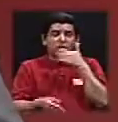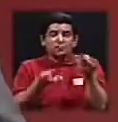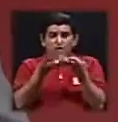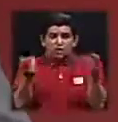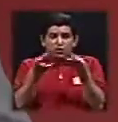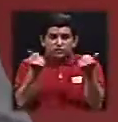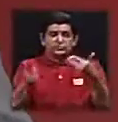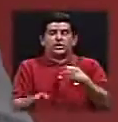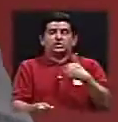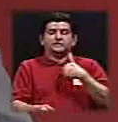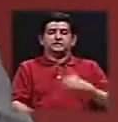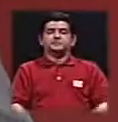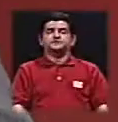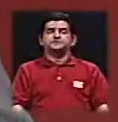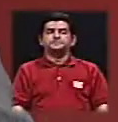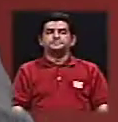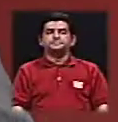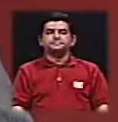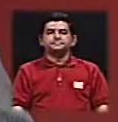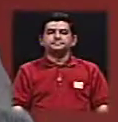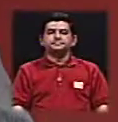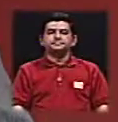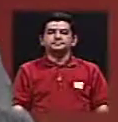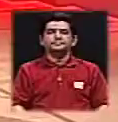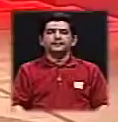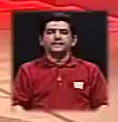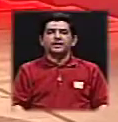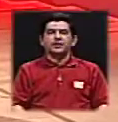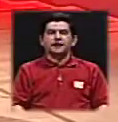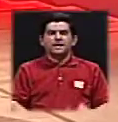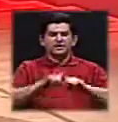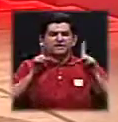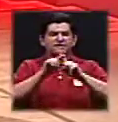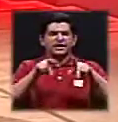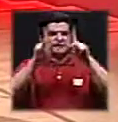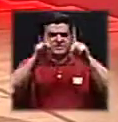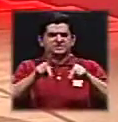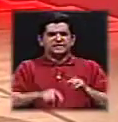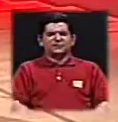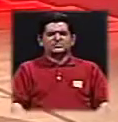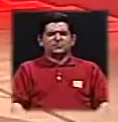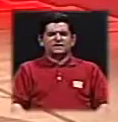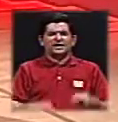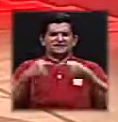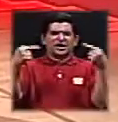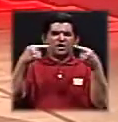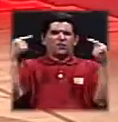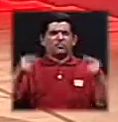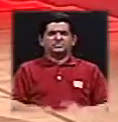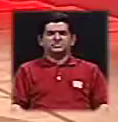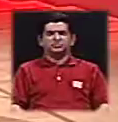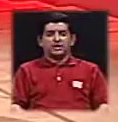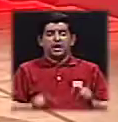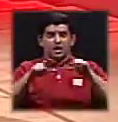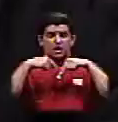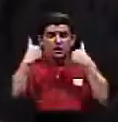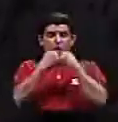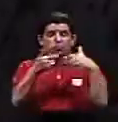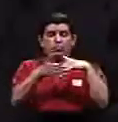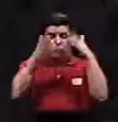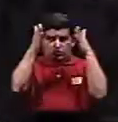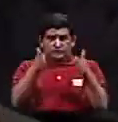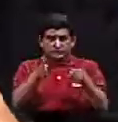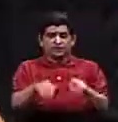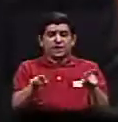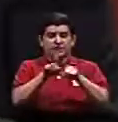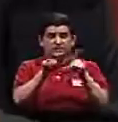resultados posibles. Ha habido voces de oposición en algunos sectores estudiantiles y